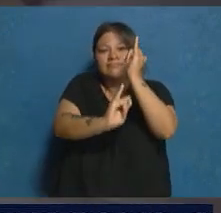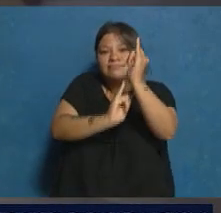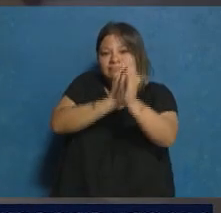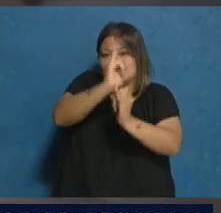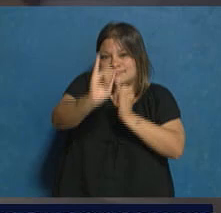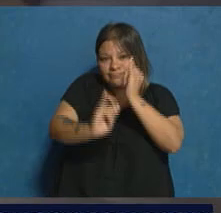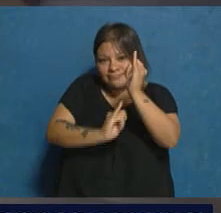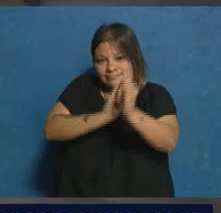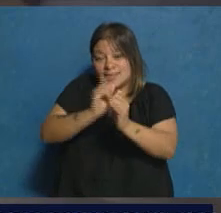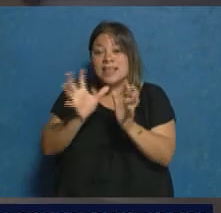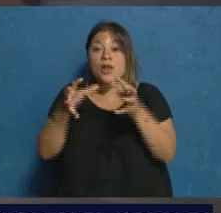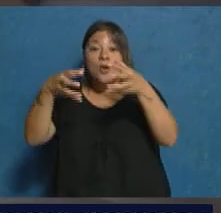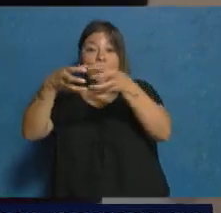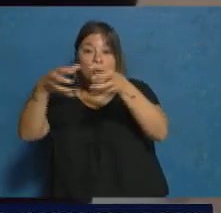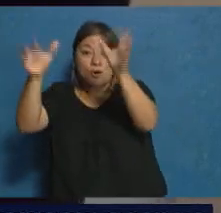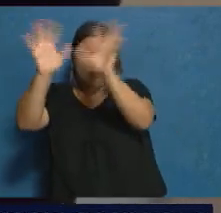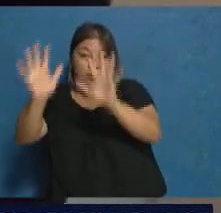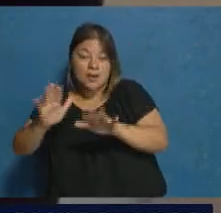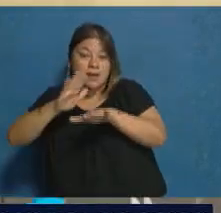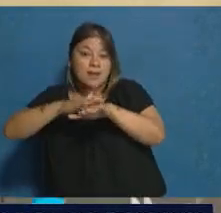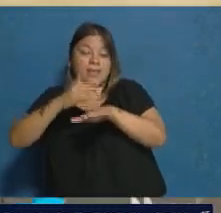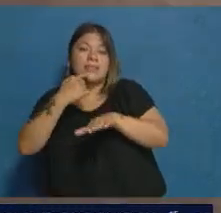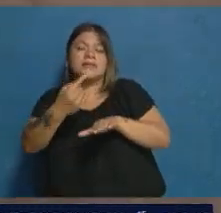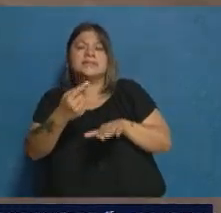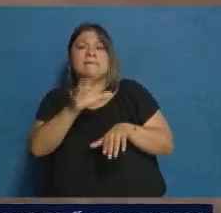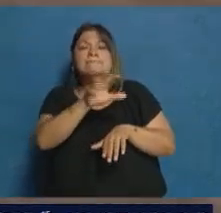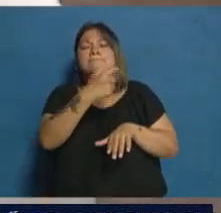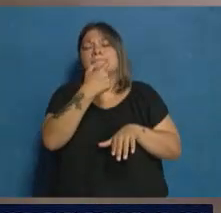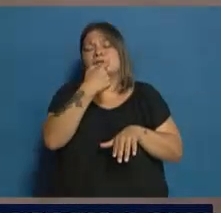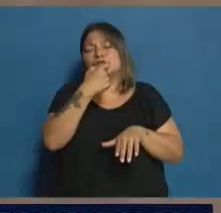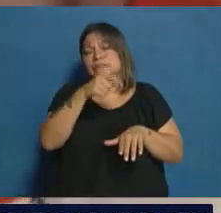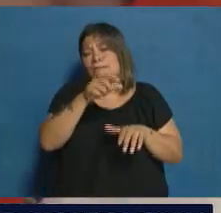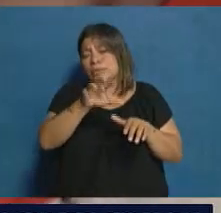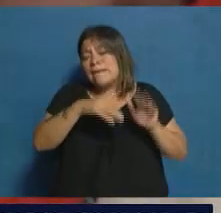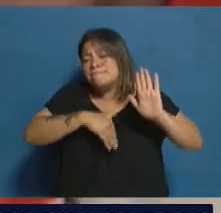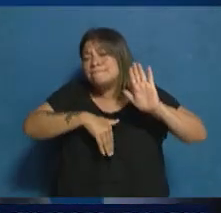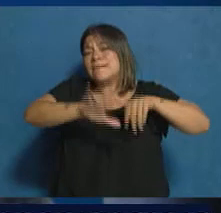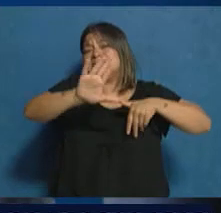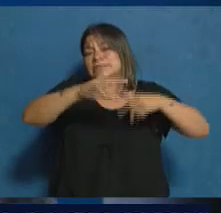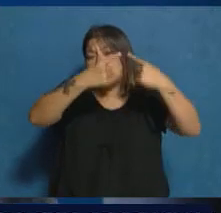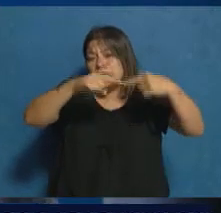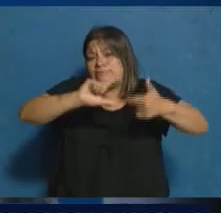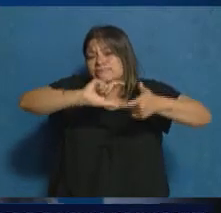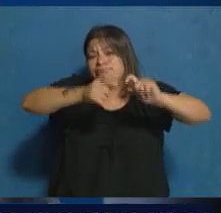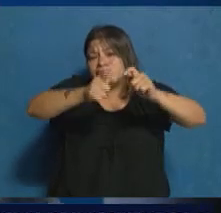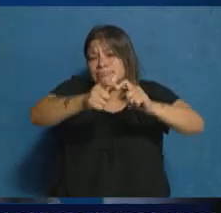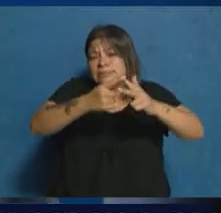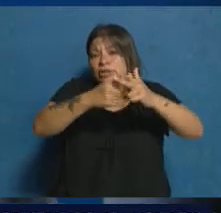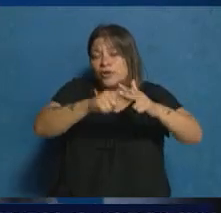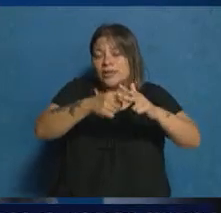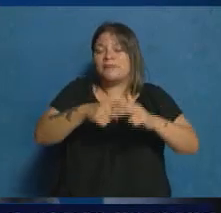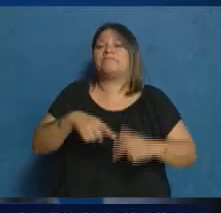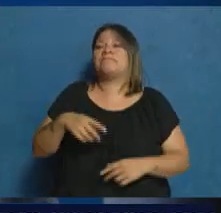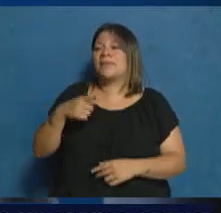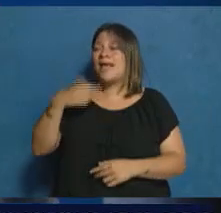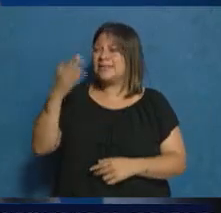Desde la organización aseguran que Mendoza es una de las provincias más innovadoras. Nos inspiramos un poco en Chile hace ya